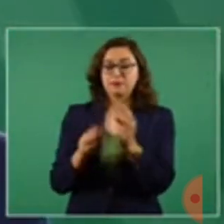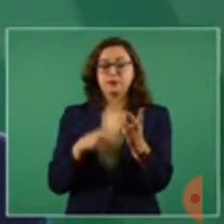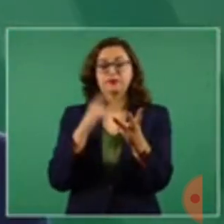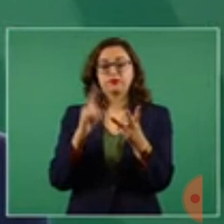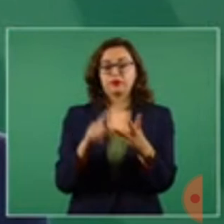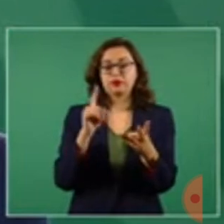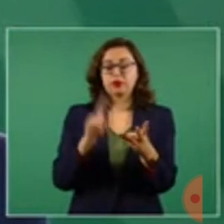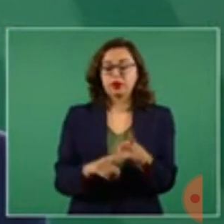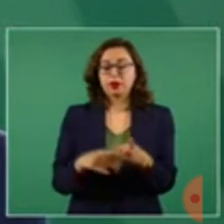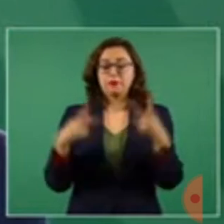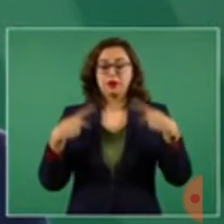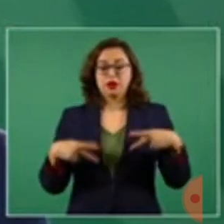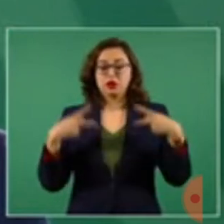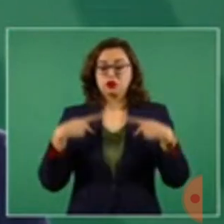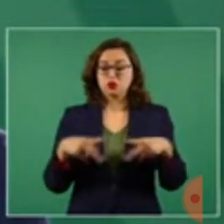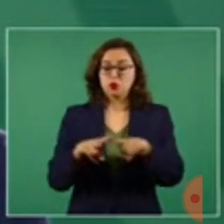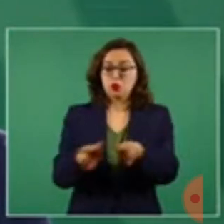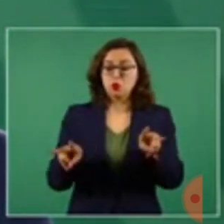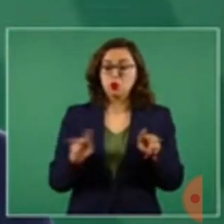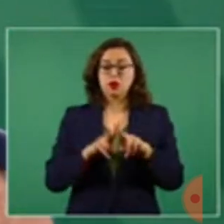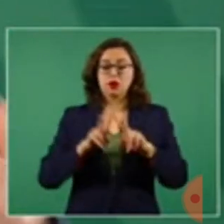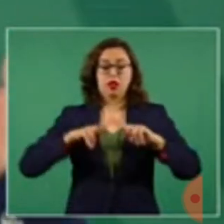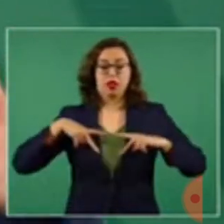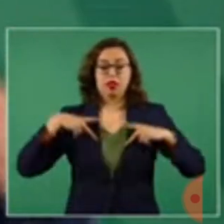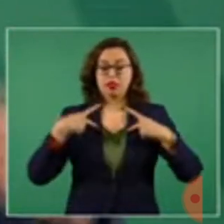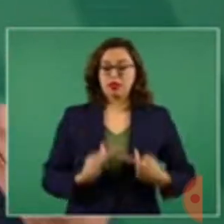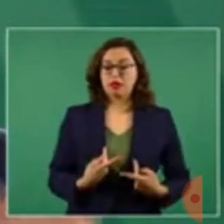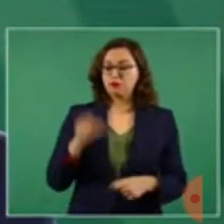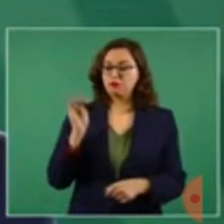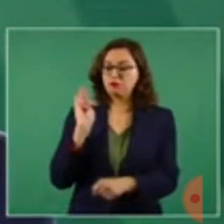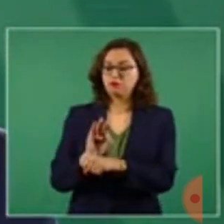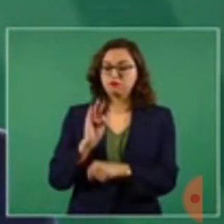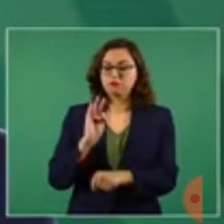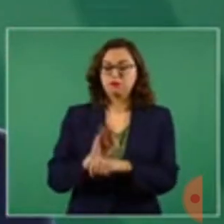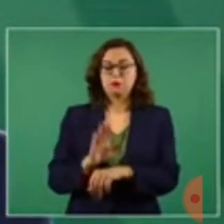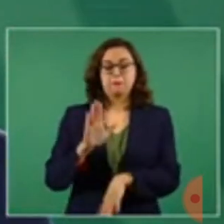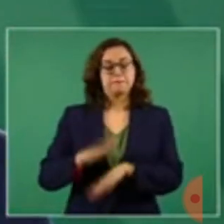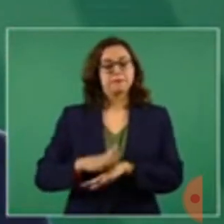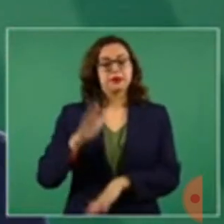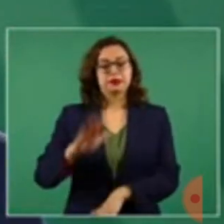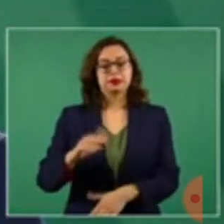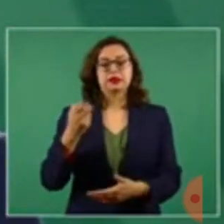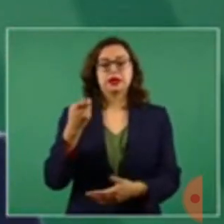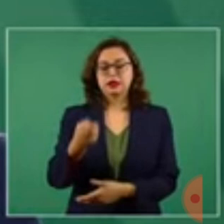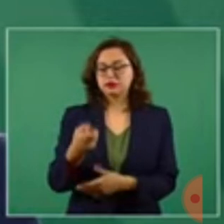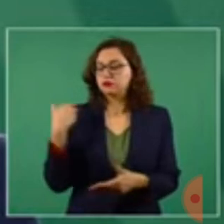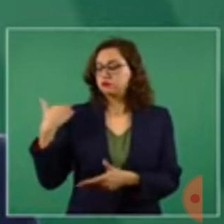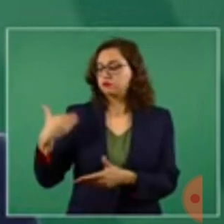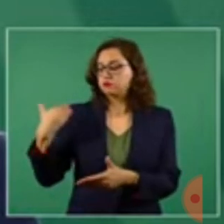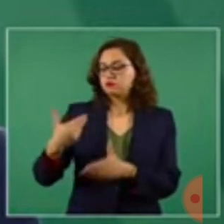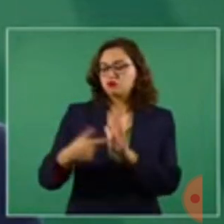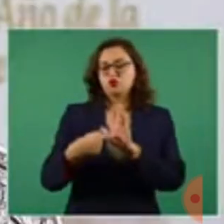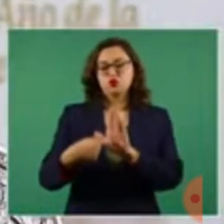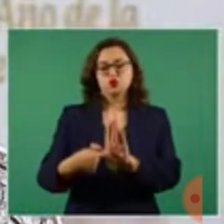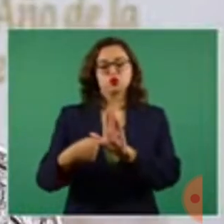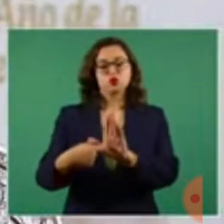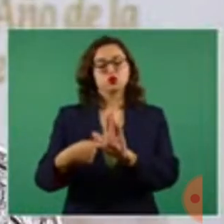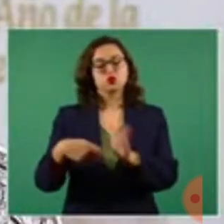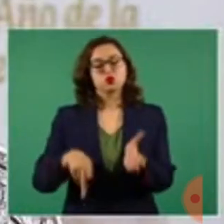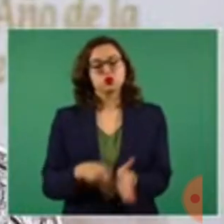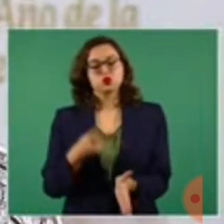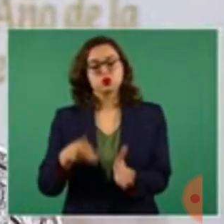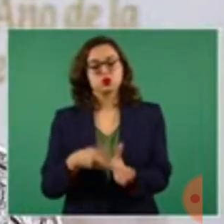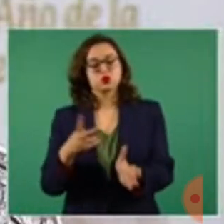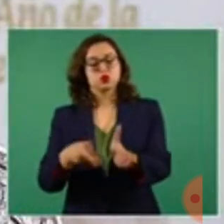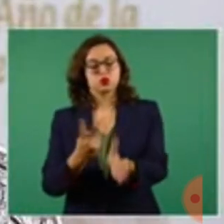población más vulnerable a tener estas complicaciones. Esto lo hemos ido mostrando en todas las semanas recientes. Y